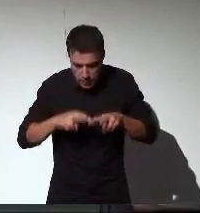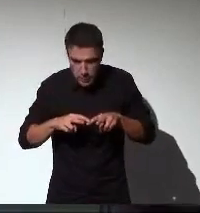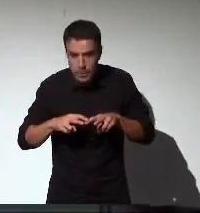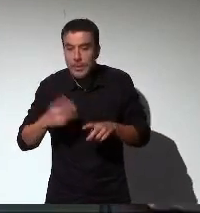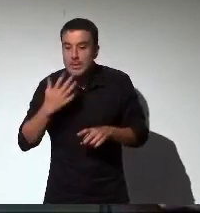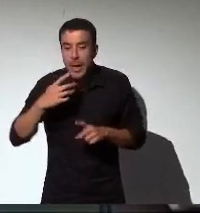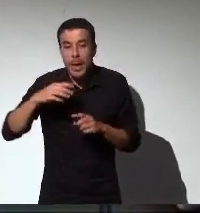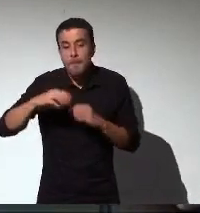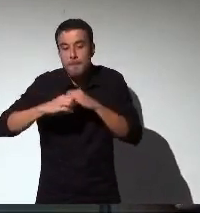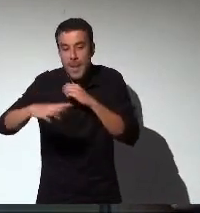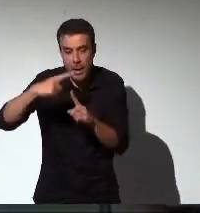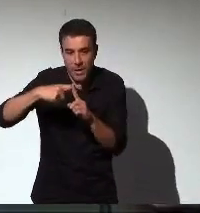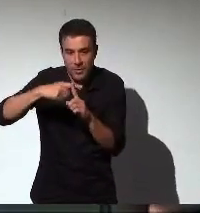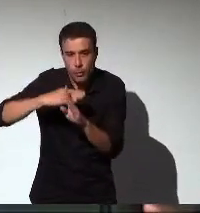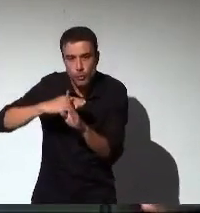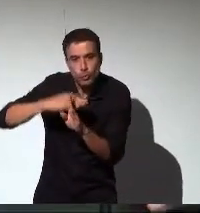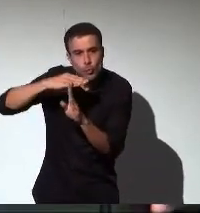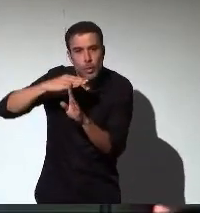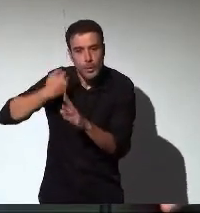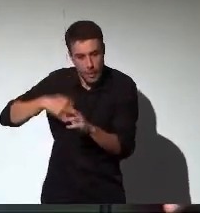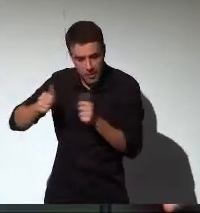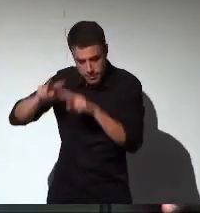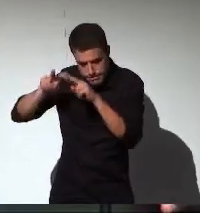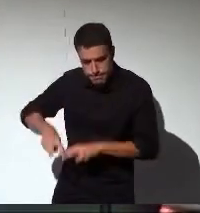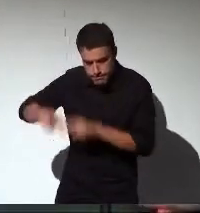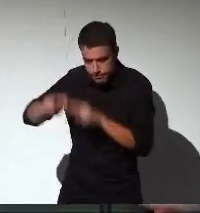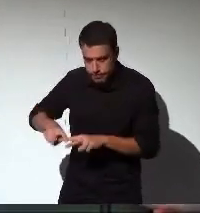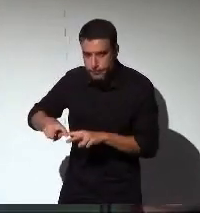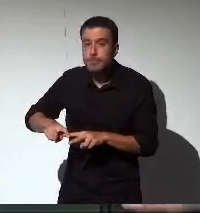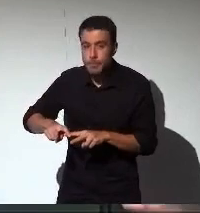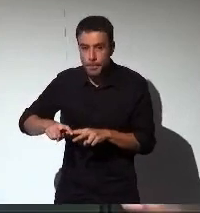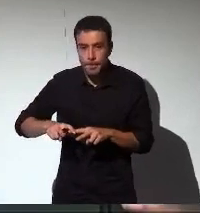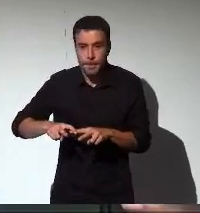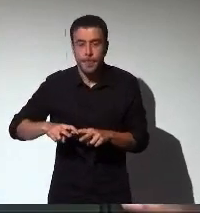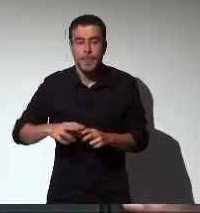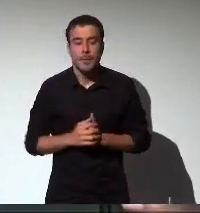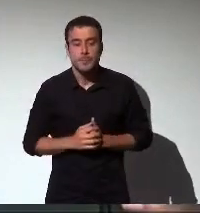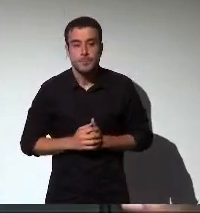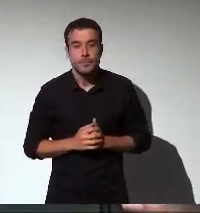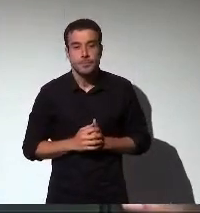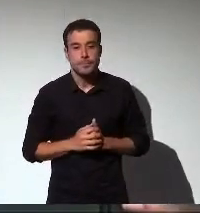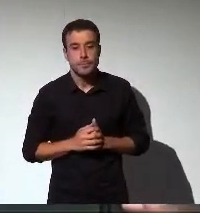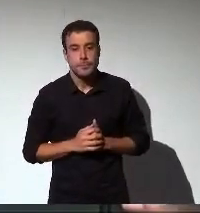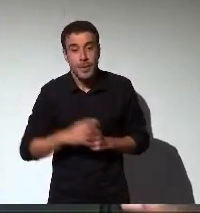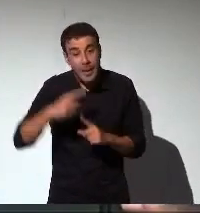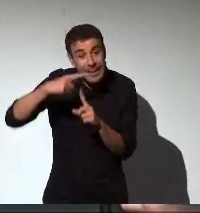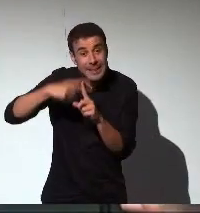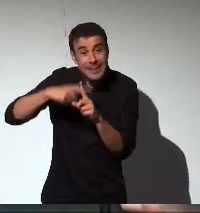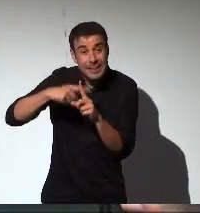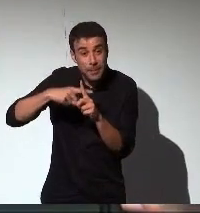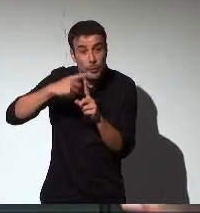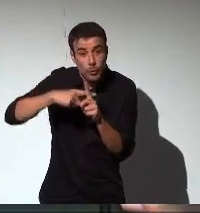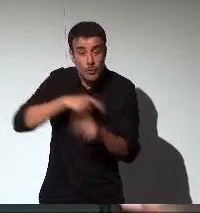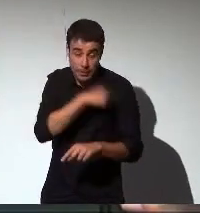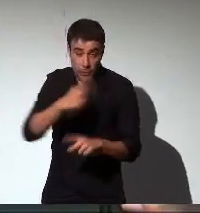a nivel medio del mar. Hemos podido analizar cuál va a ser los efectos drásticos del incremento de la temperatura, de